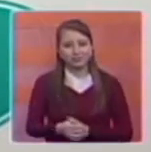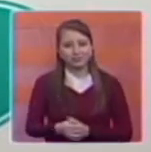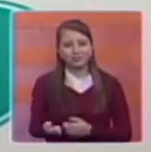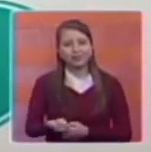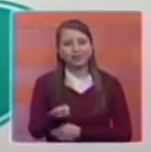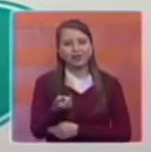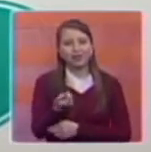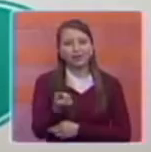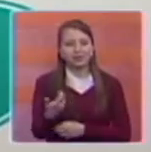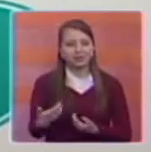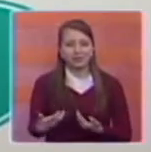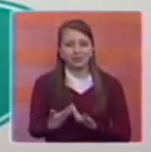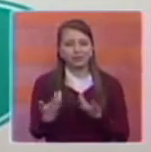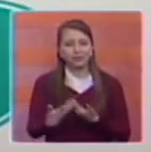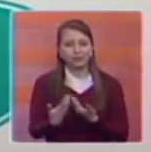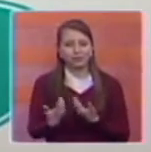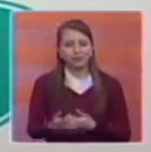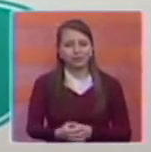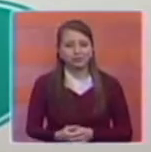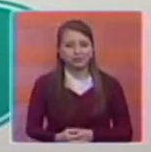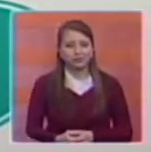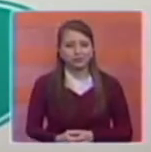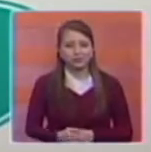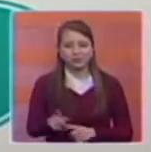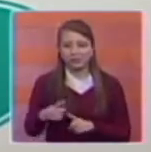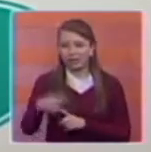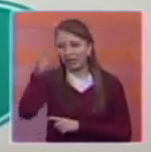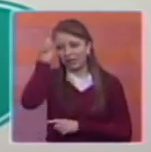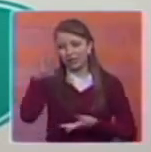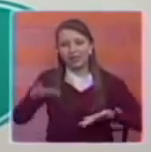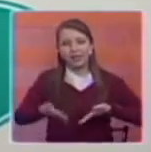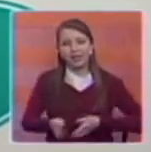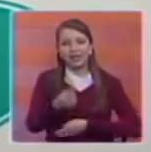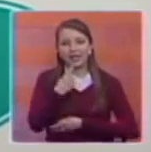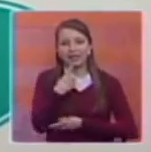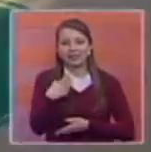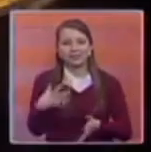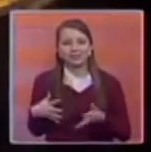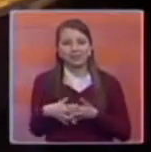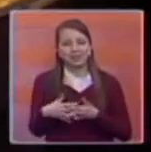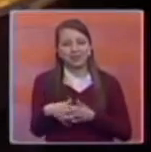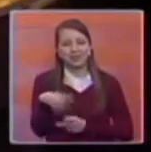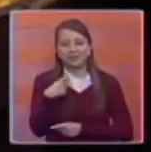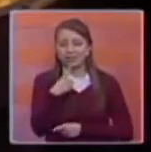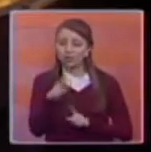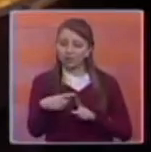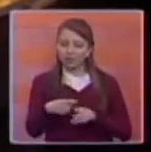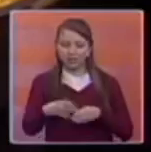dice el gordo, arroz. Él creo que cuando nació no dijo mamá, sino que dijo arroz.